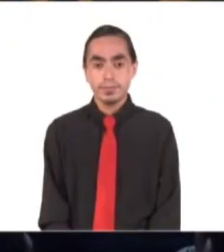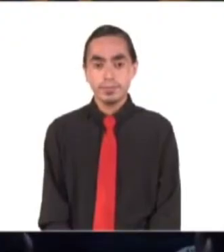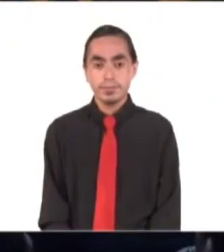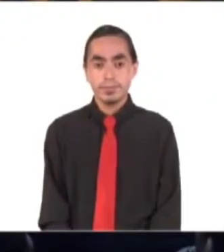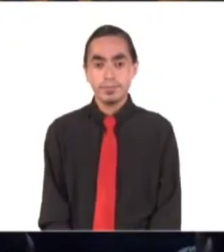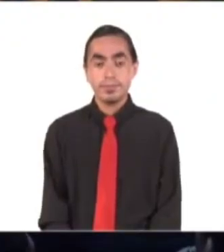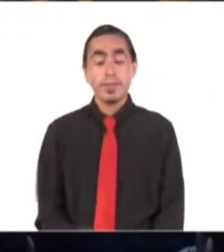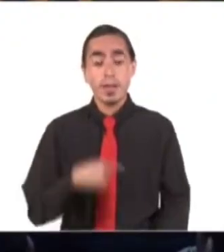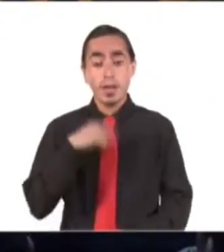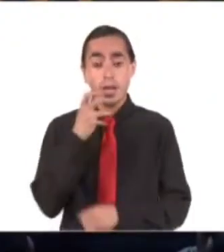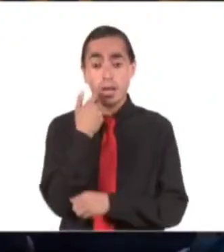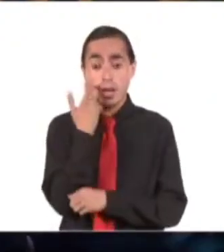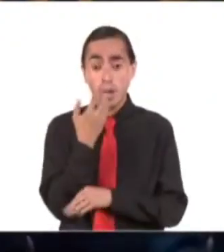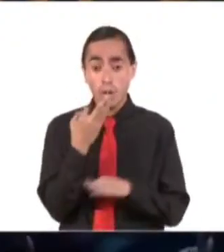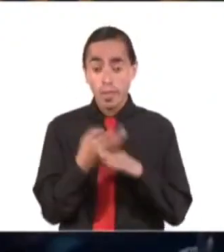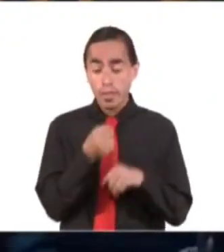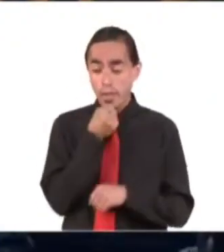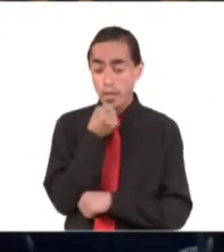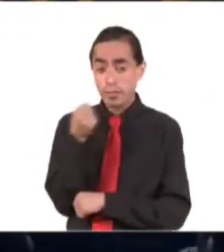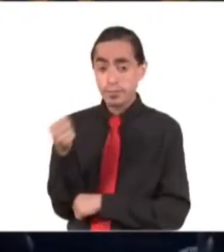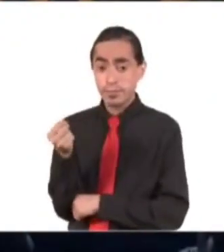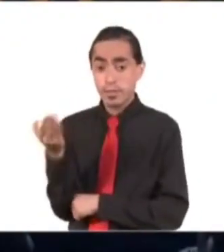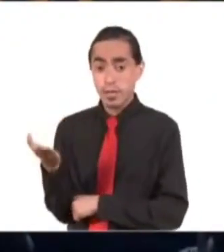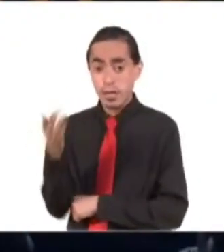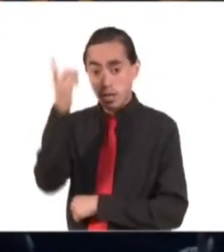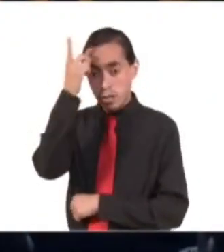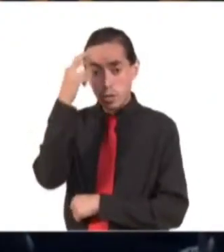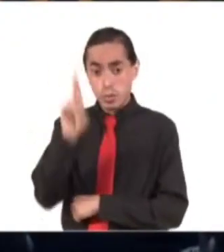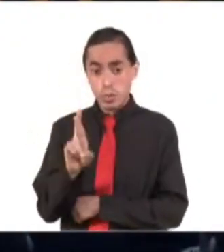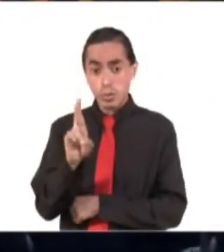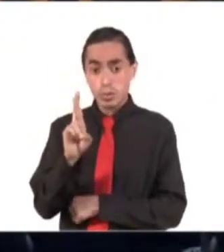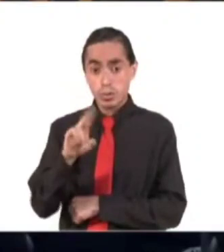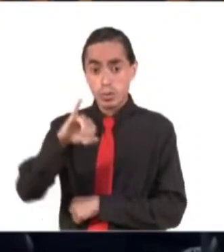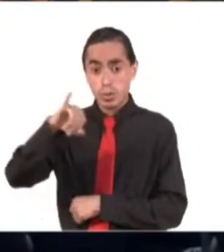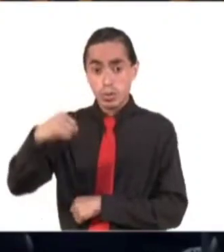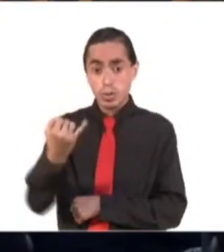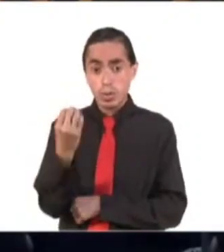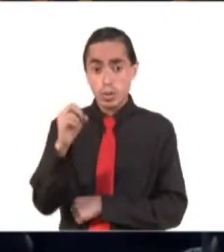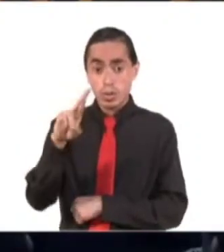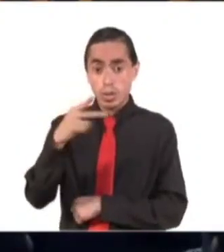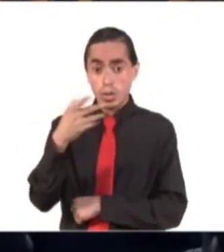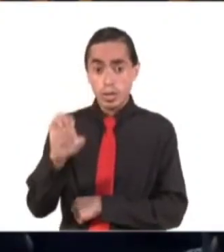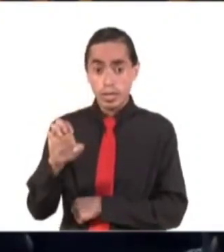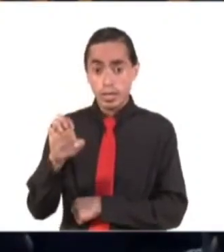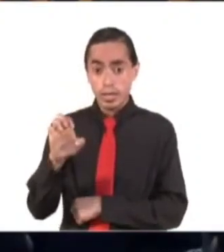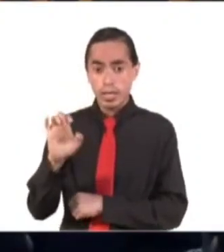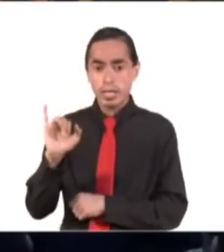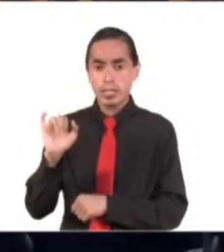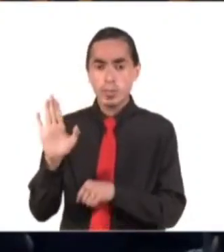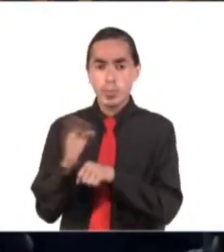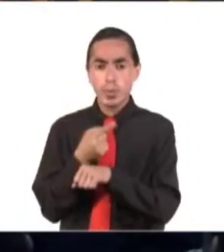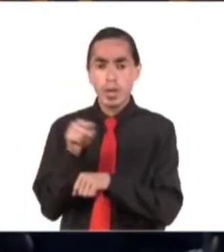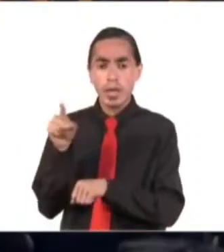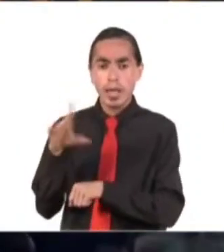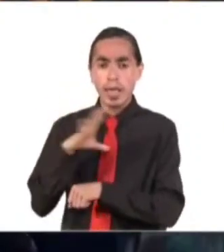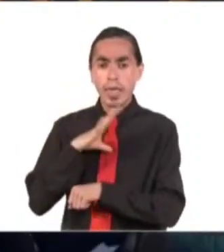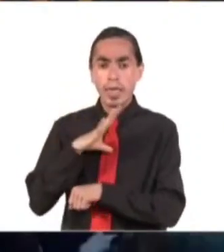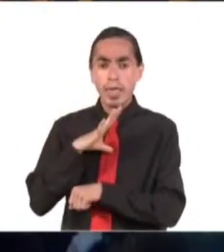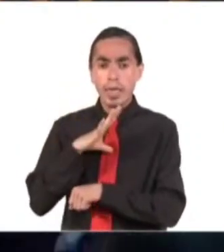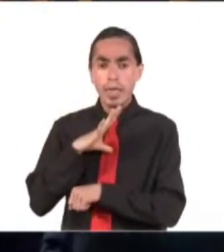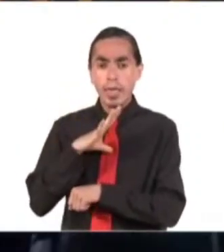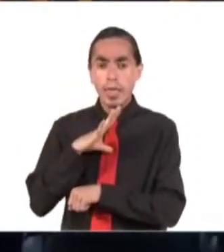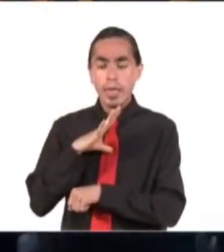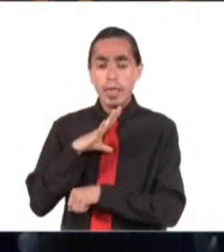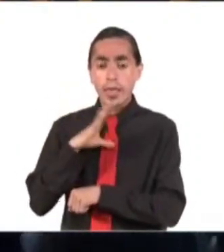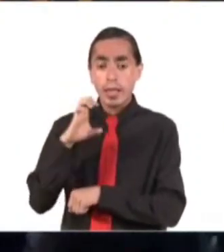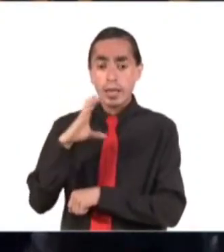Yo quisiera darle la palabra al doctor Jorge Zavala, porque él ha trabajado mucho